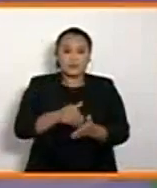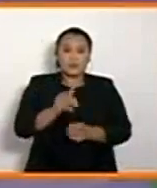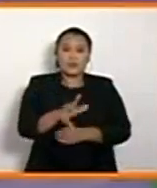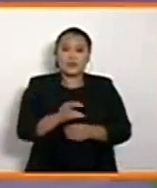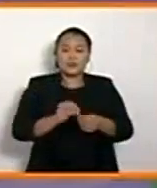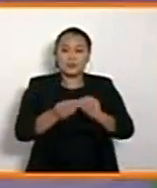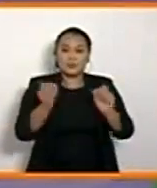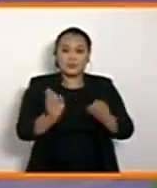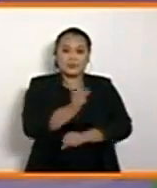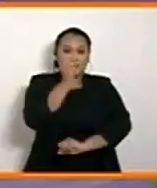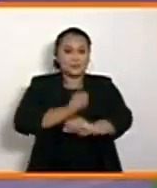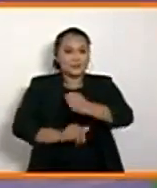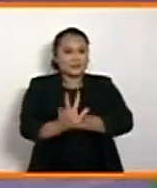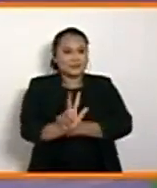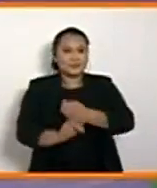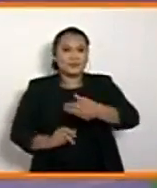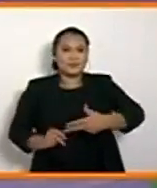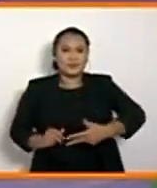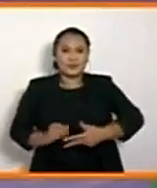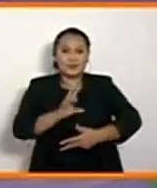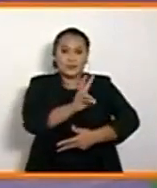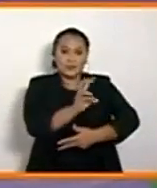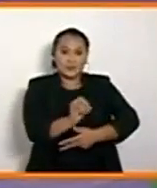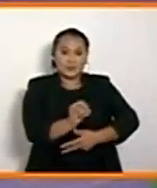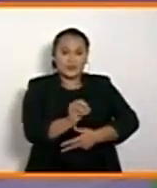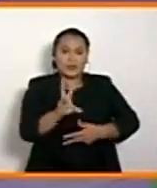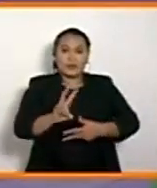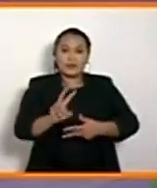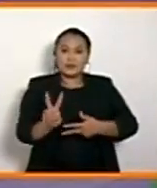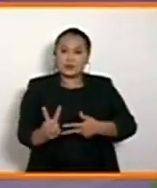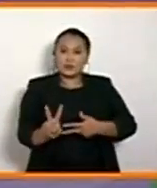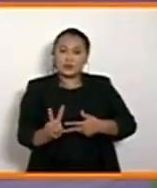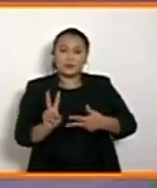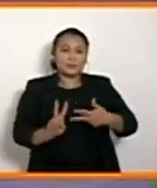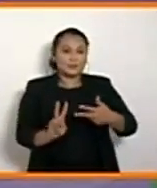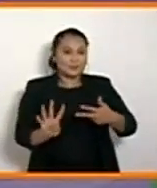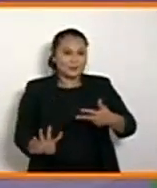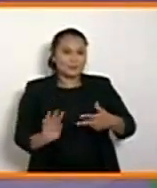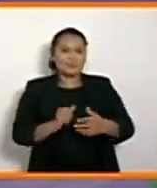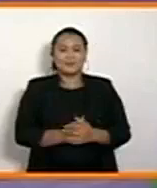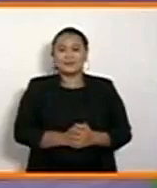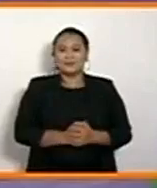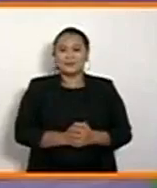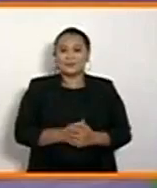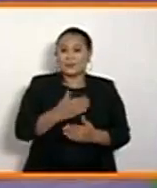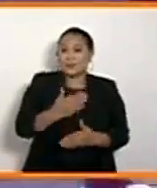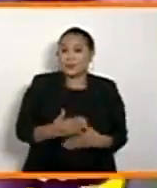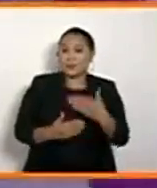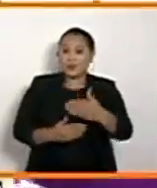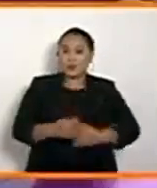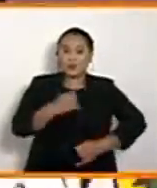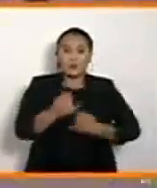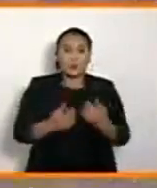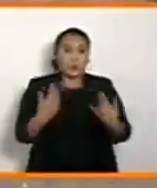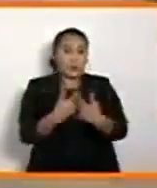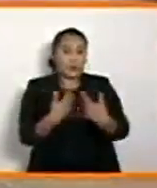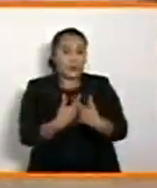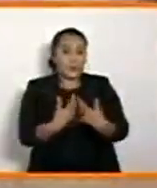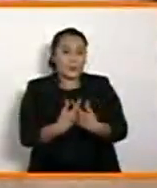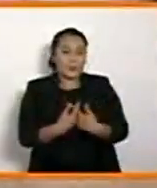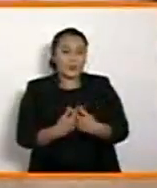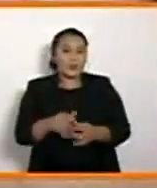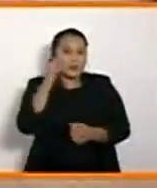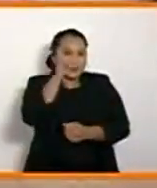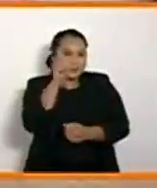los tres números favorecidos son 70, 72 y 24. Continuamos con nuestra compañera Alison